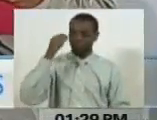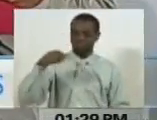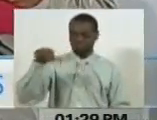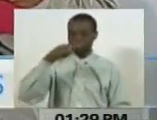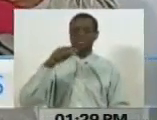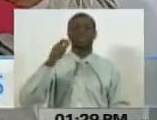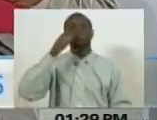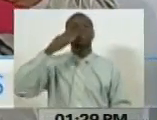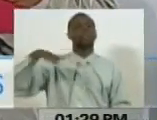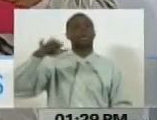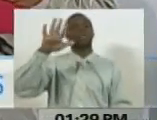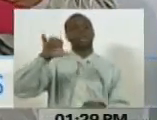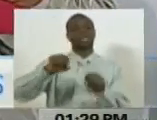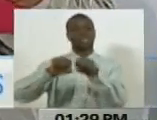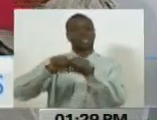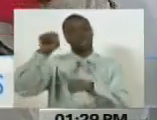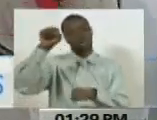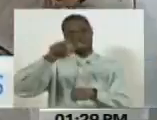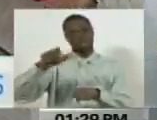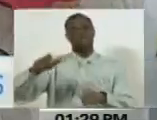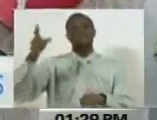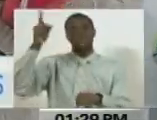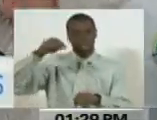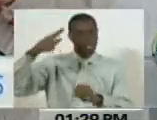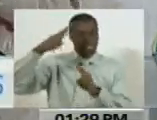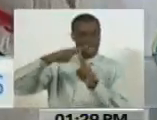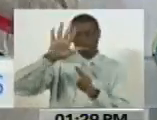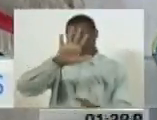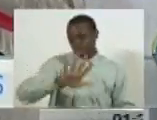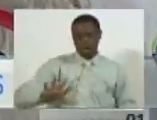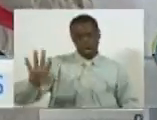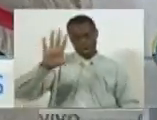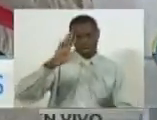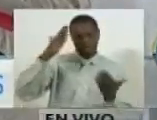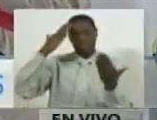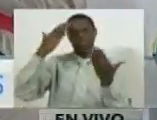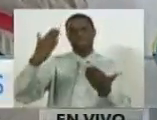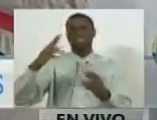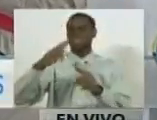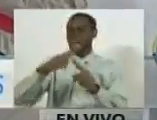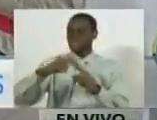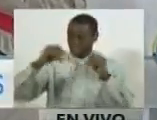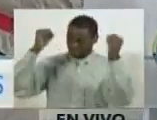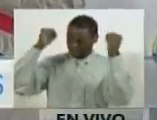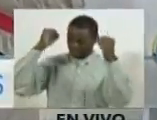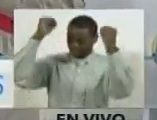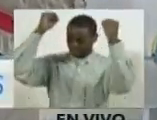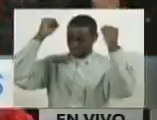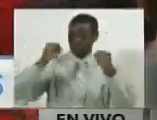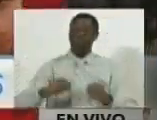al pueblo de San Cristóbal y a todo el pueblo del Táchira. ¡Que viva el Táchira!